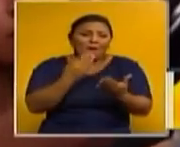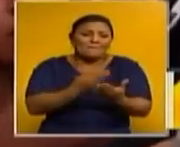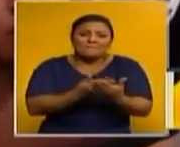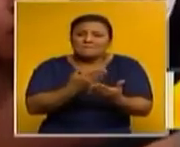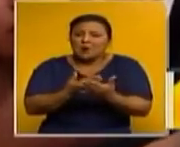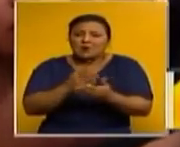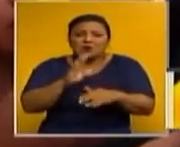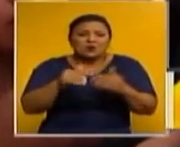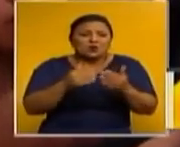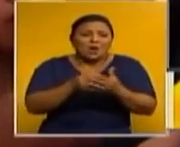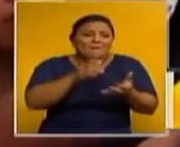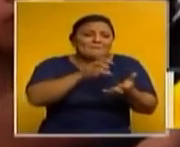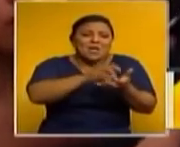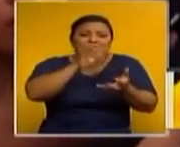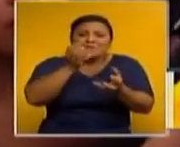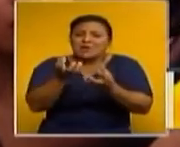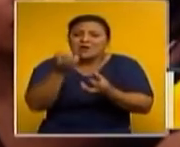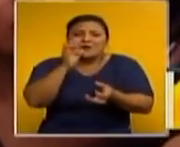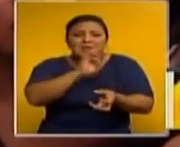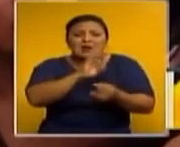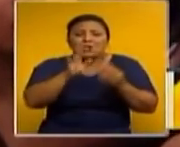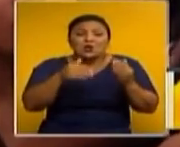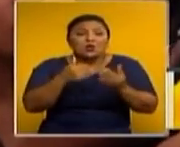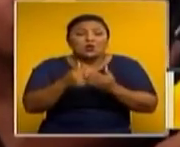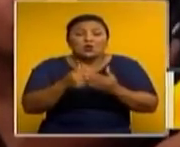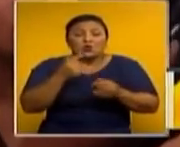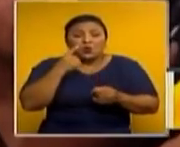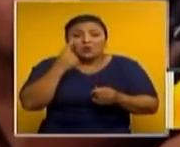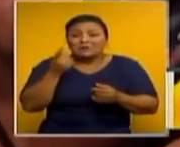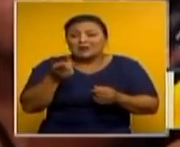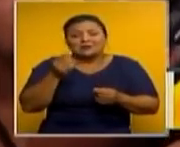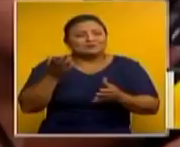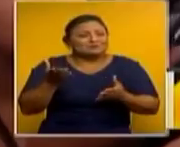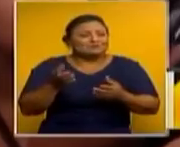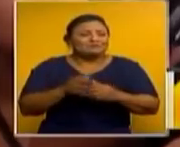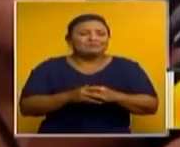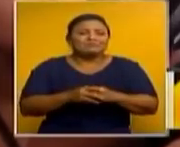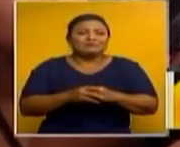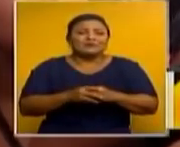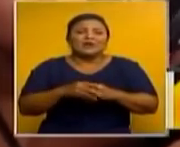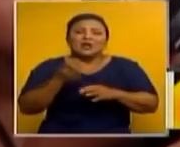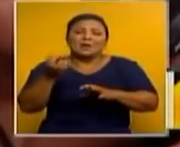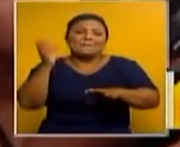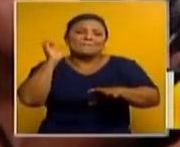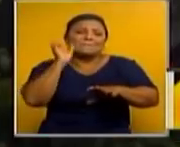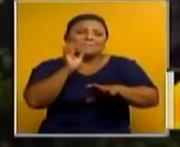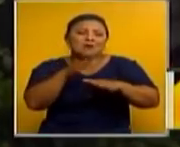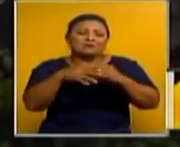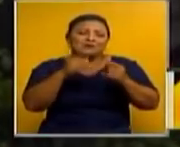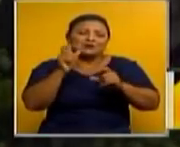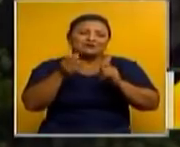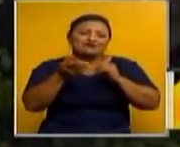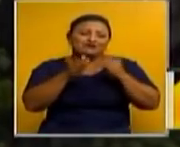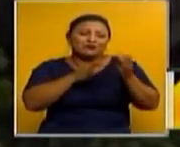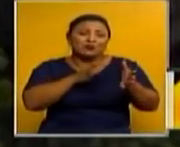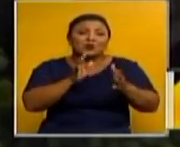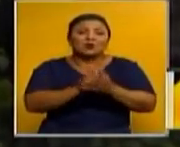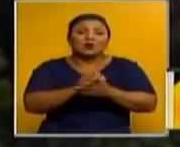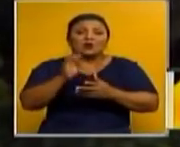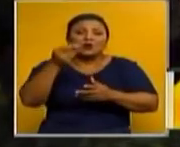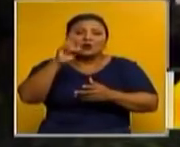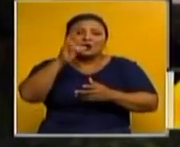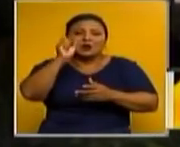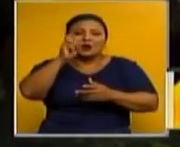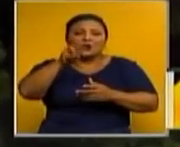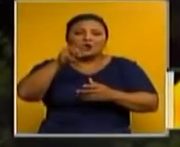que son una piedra que al parecer fue la que provocó la muerte de los ciudadanos. Como Carmen Romero